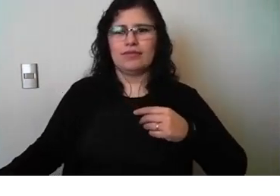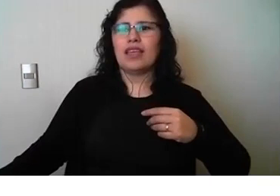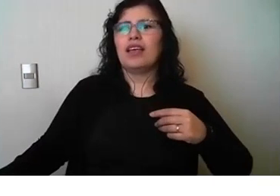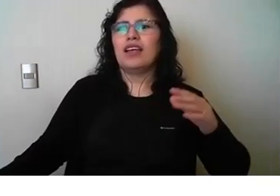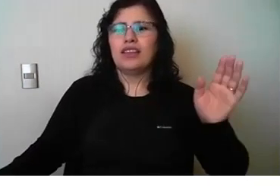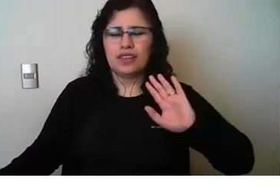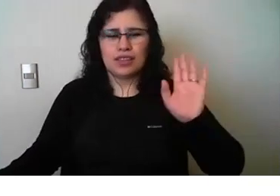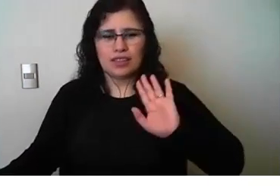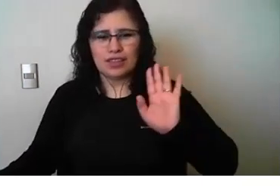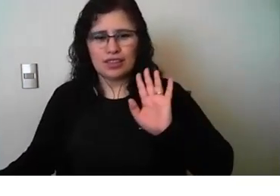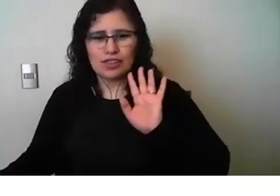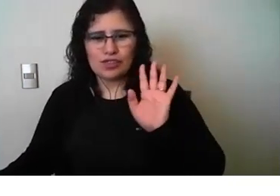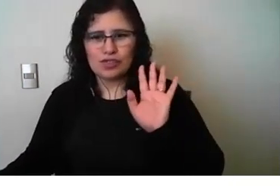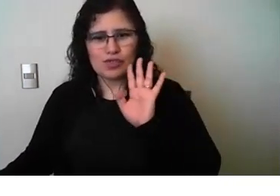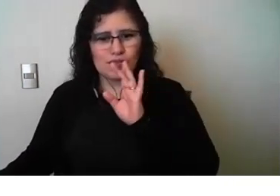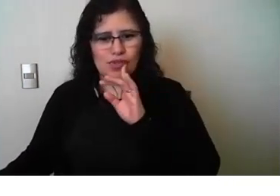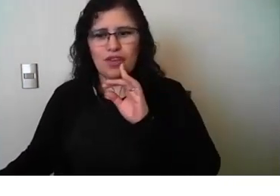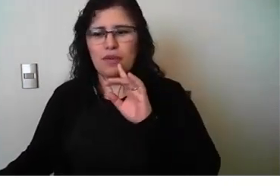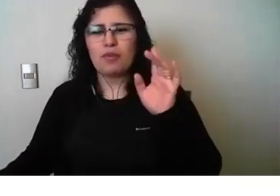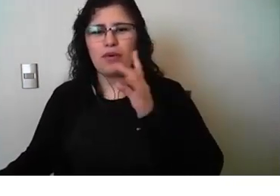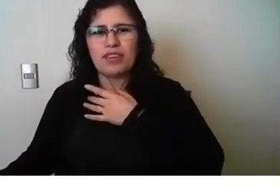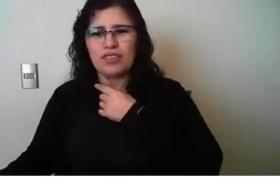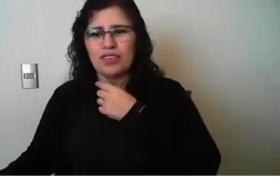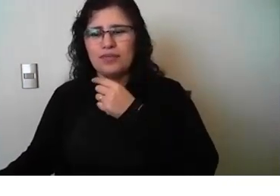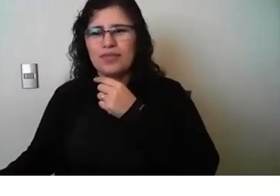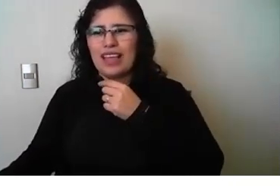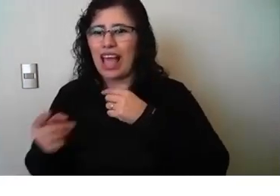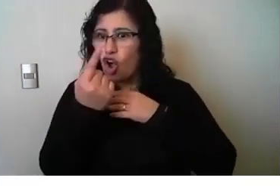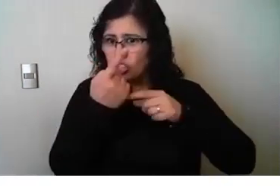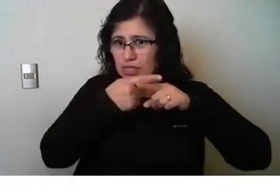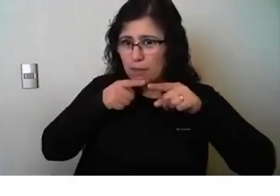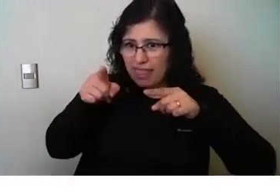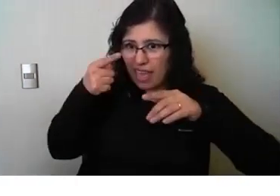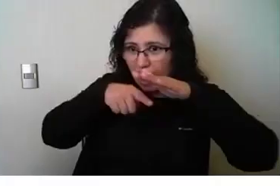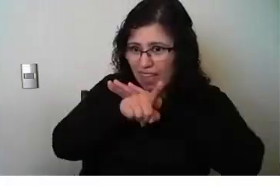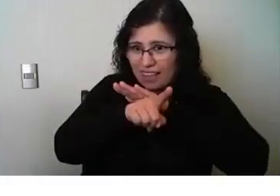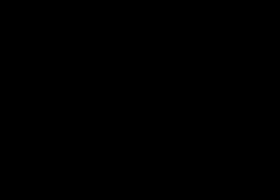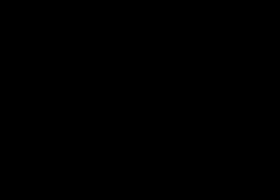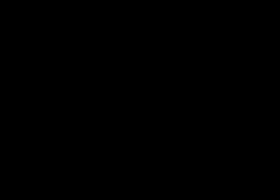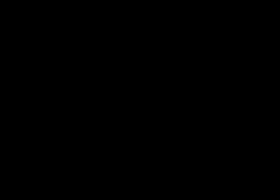10:01, unos 25 minutos. Nos vemos, Mauricio. Ya, hasta luego.